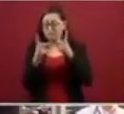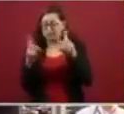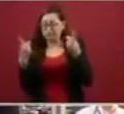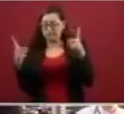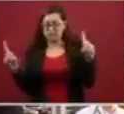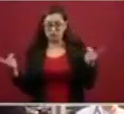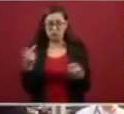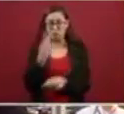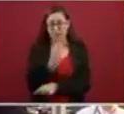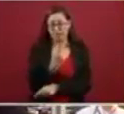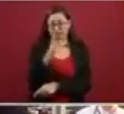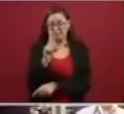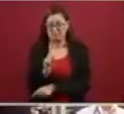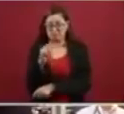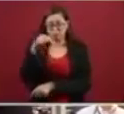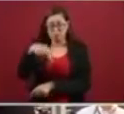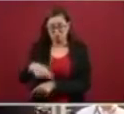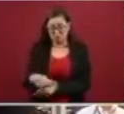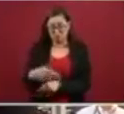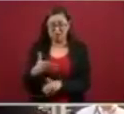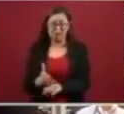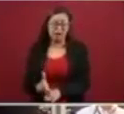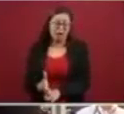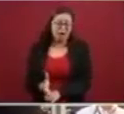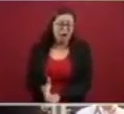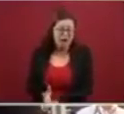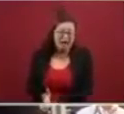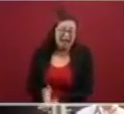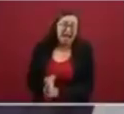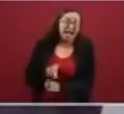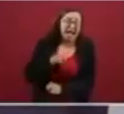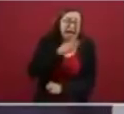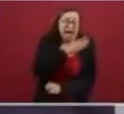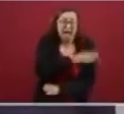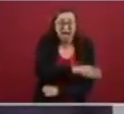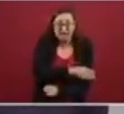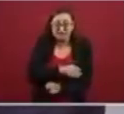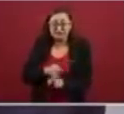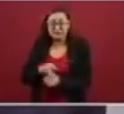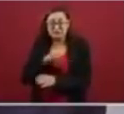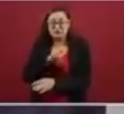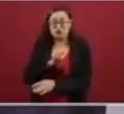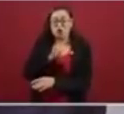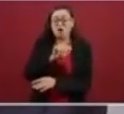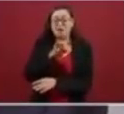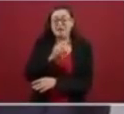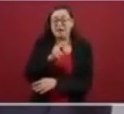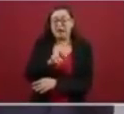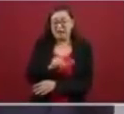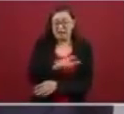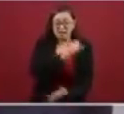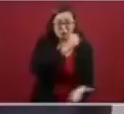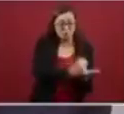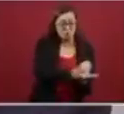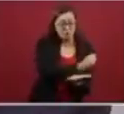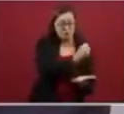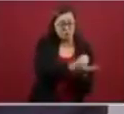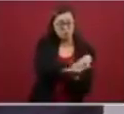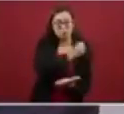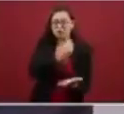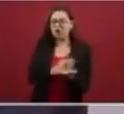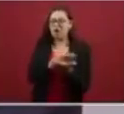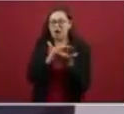completamente distinto a los aprobados en el periodo neoliberal. El nuestro tiene